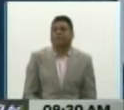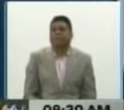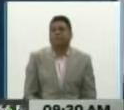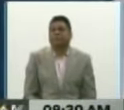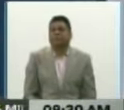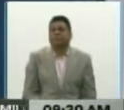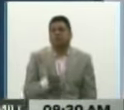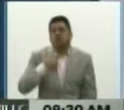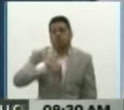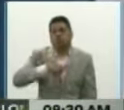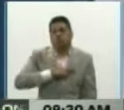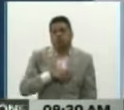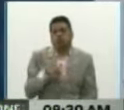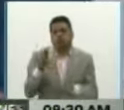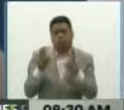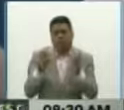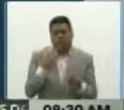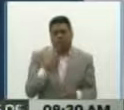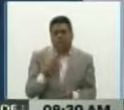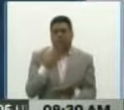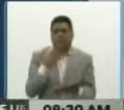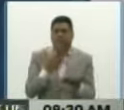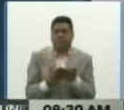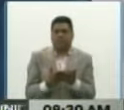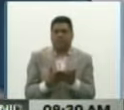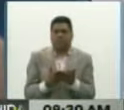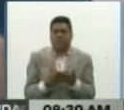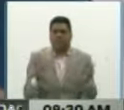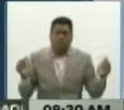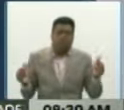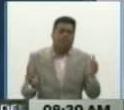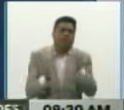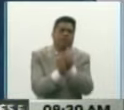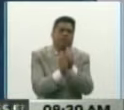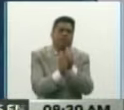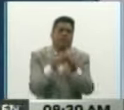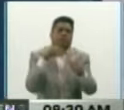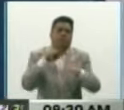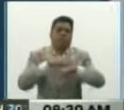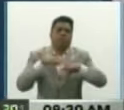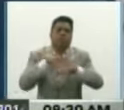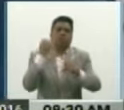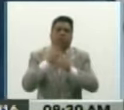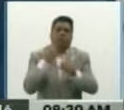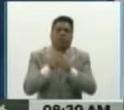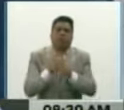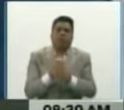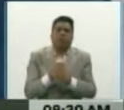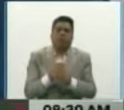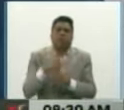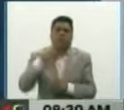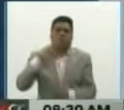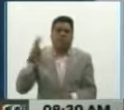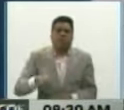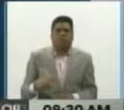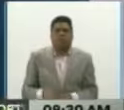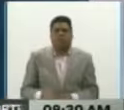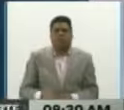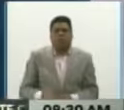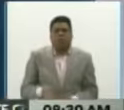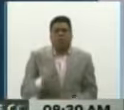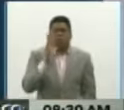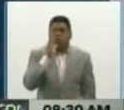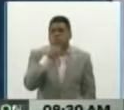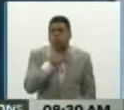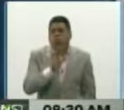Nosotros nuevamente solicitamos el acompañamiento, evidentemente, del Ministerio del Trabajo, porque realmente, al no tener